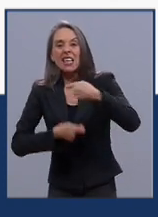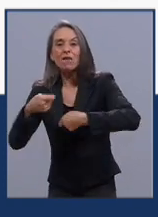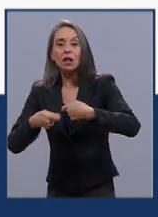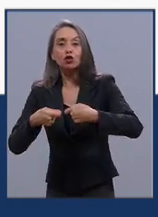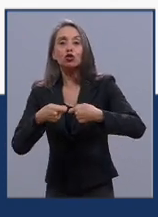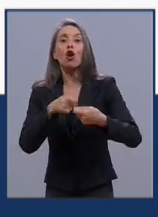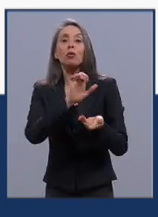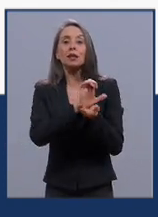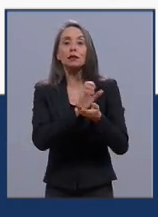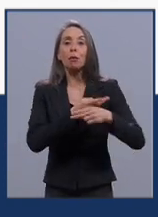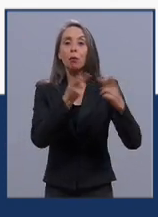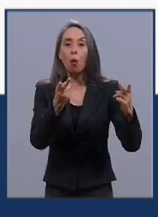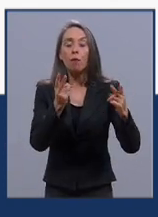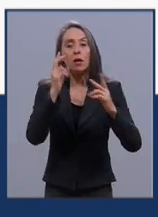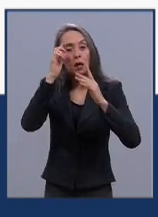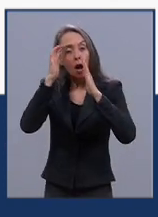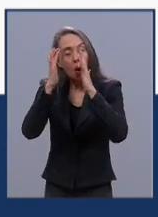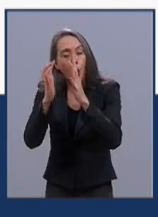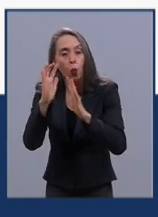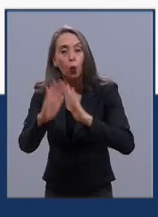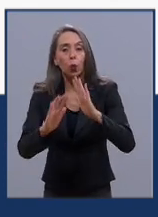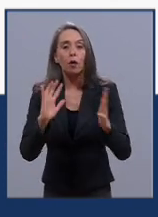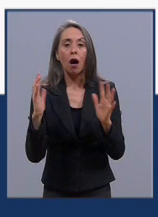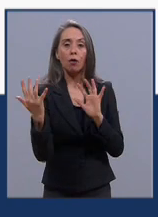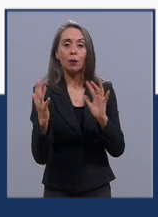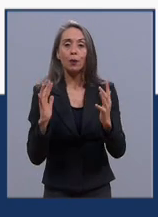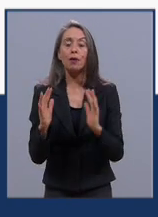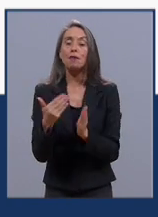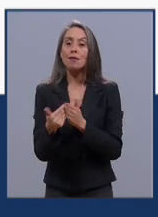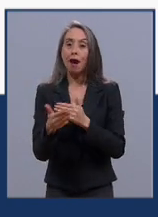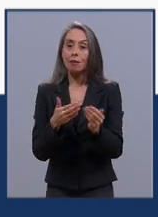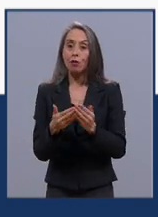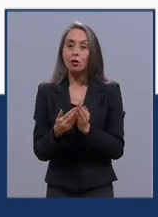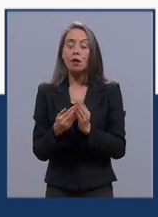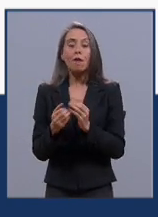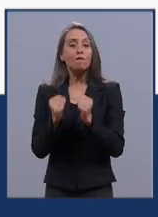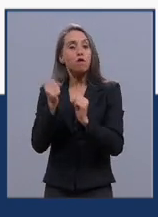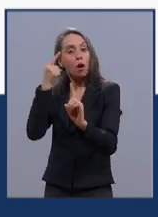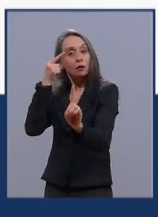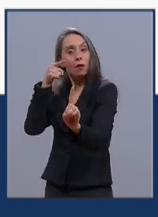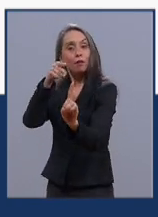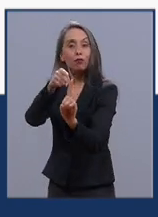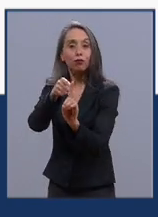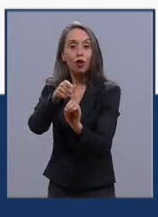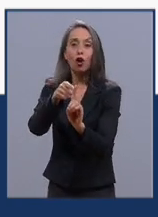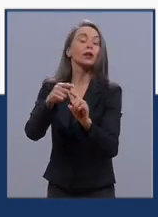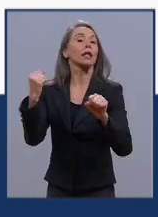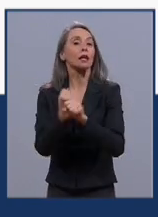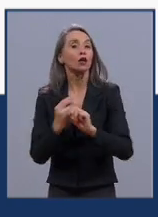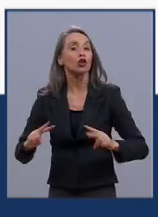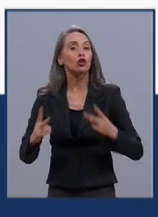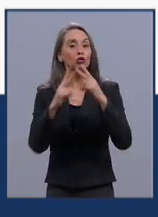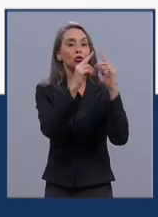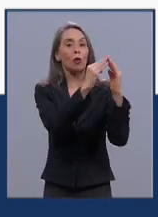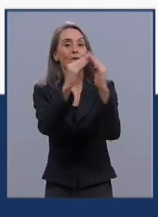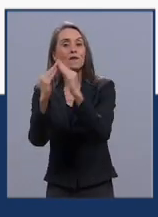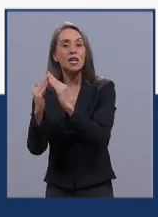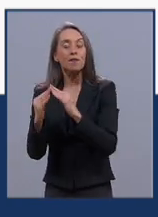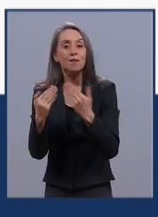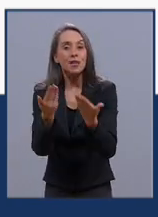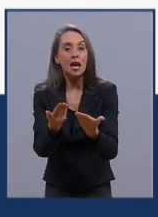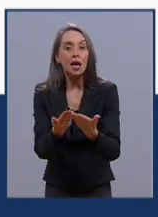preocupación por el medio ambiente y la naturaleza y que va a tener un fuerte énfasis en la construcción de viviendas en